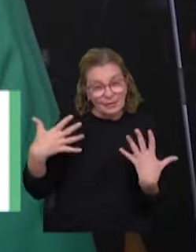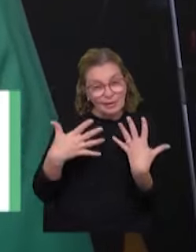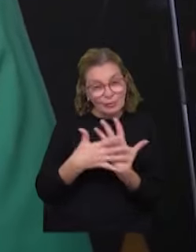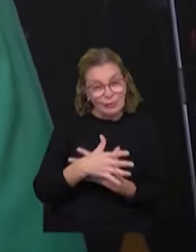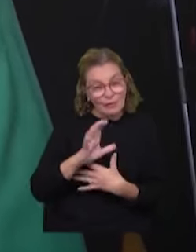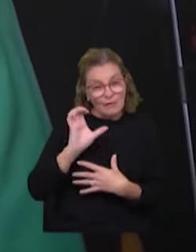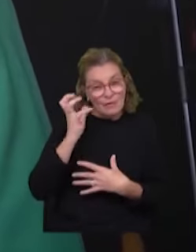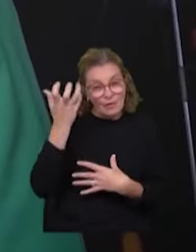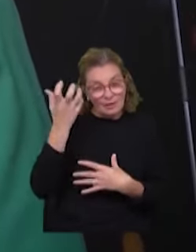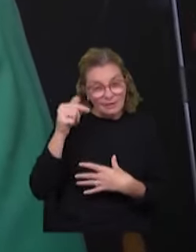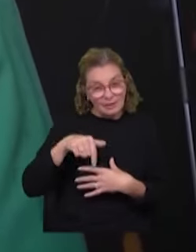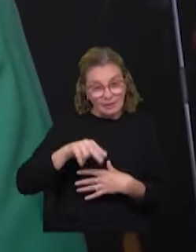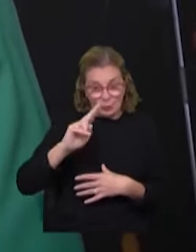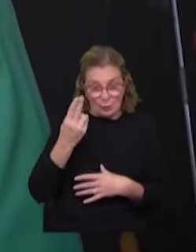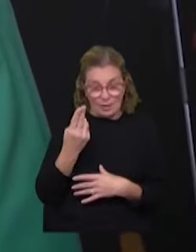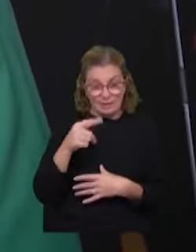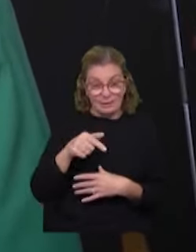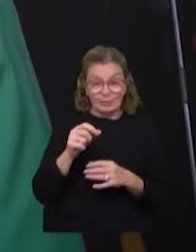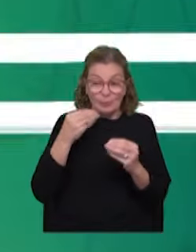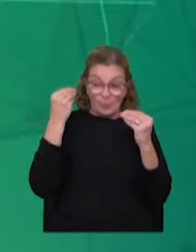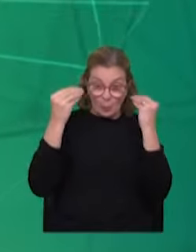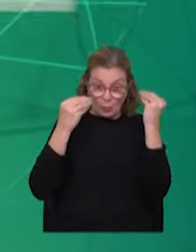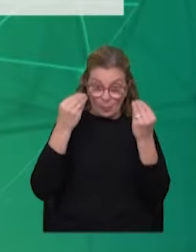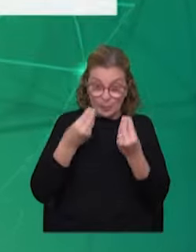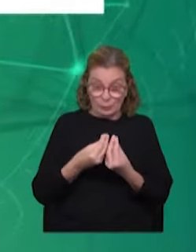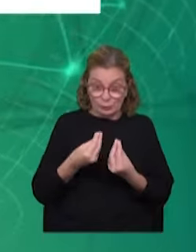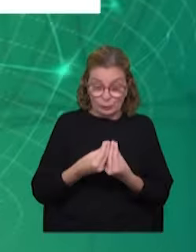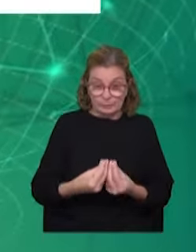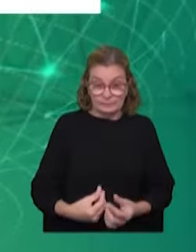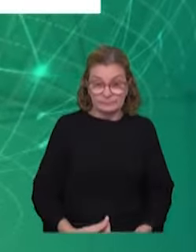violencia en Uruguay y eso nos preocupa